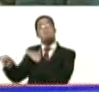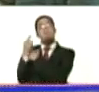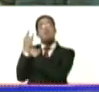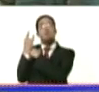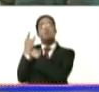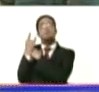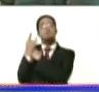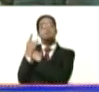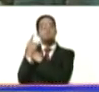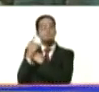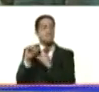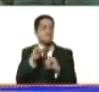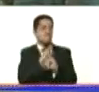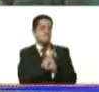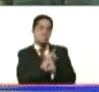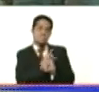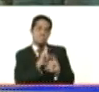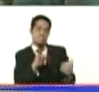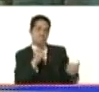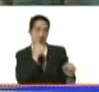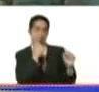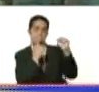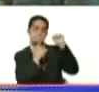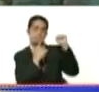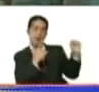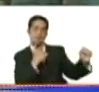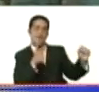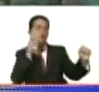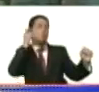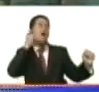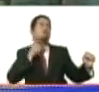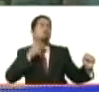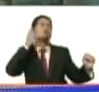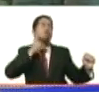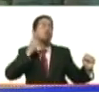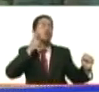ya asesinado nuestro gran mariscal de Ayacucho, Antonio José de Sucre,